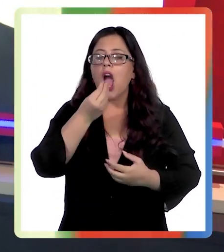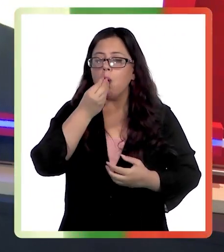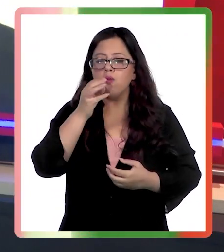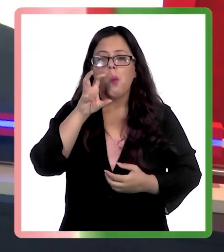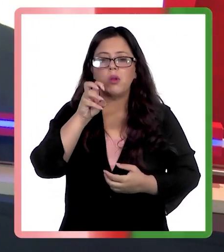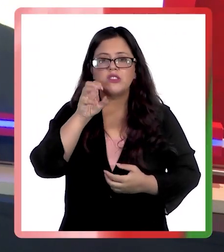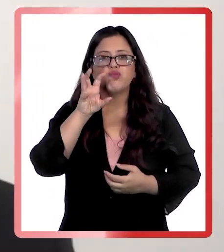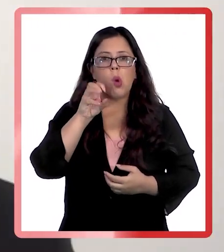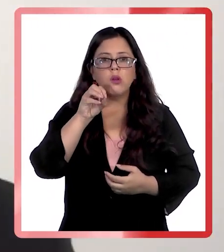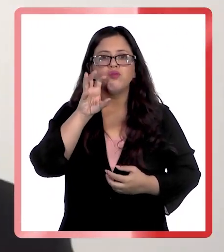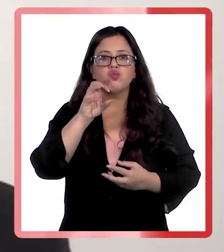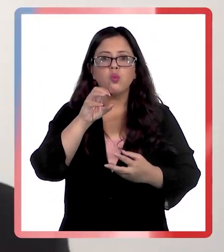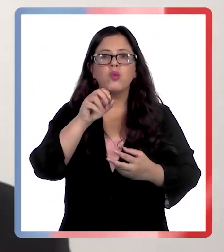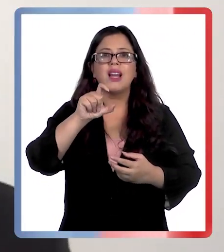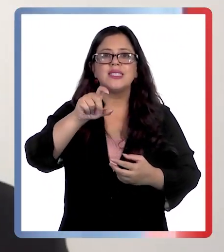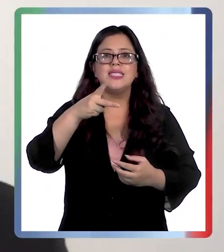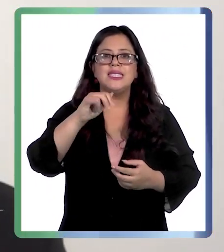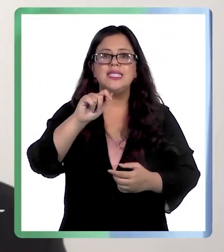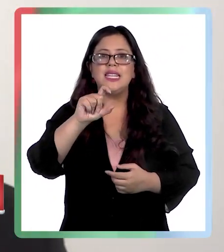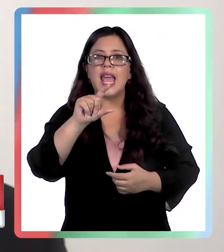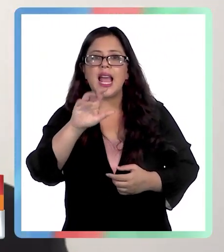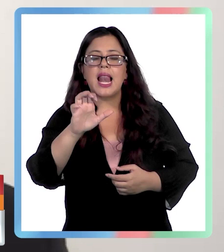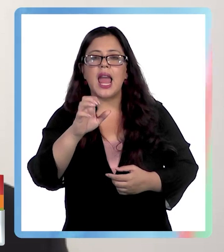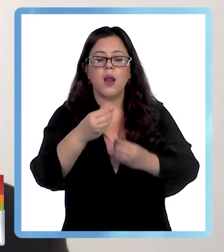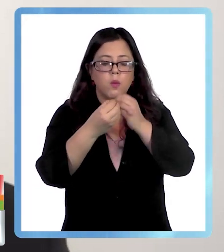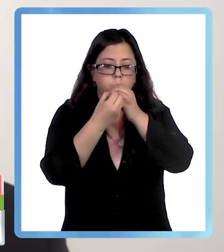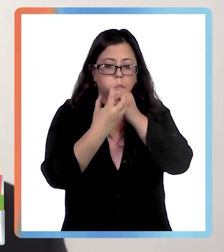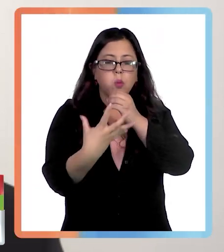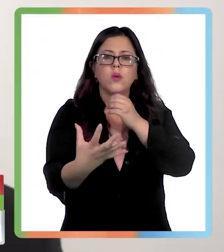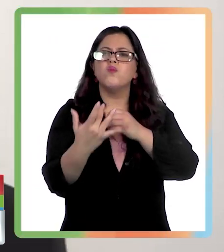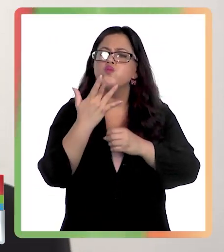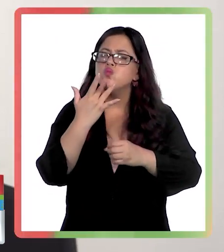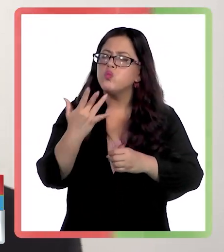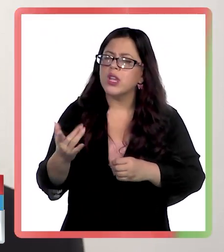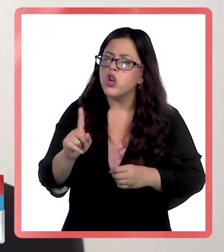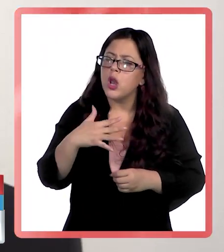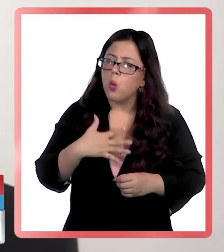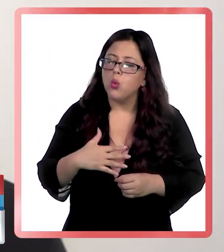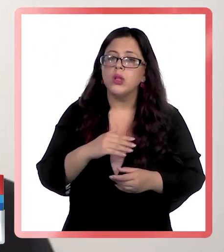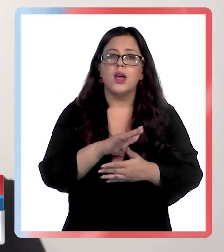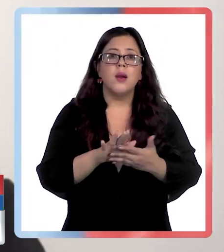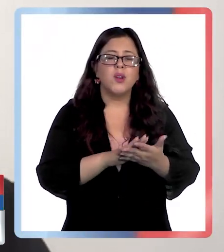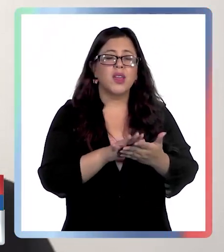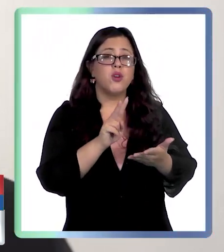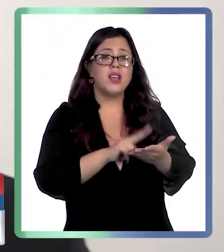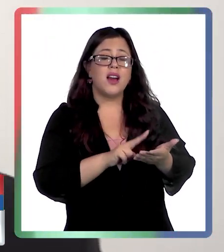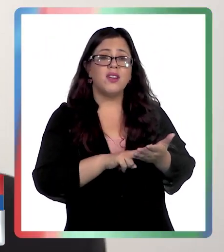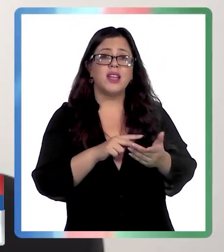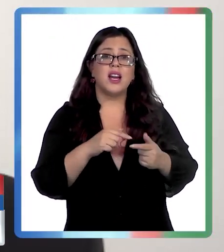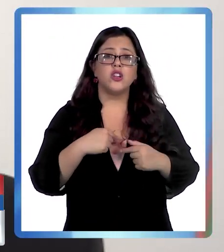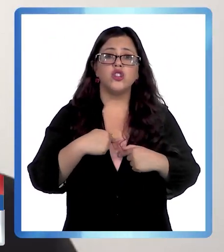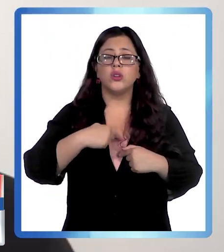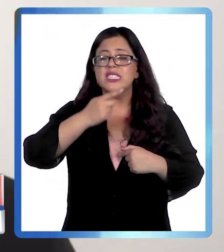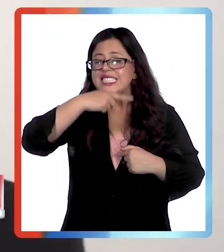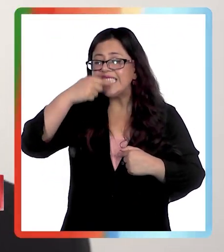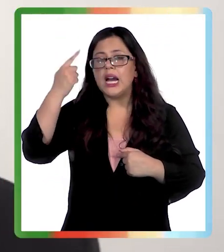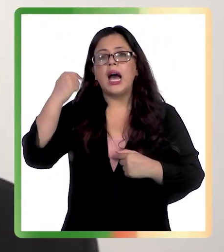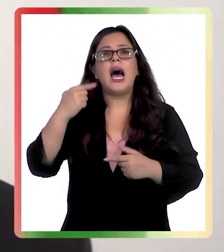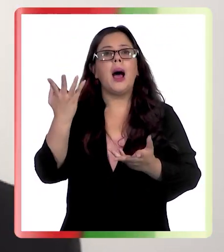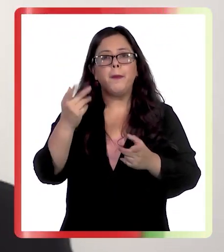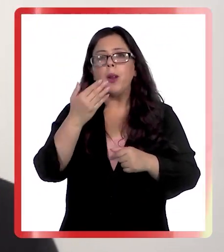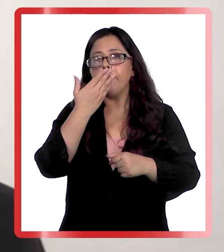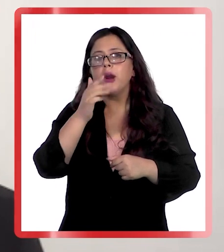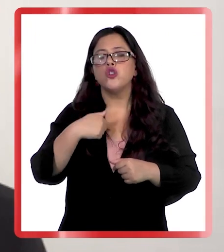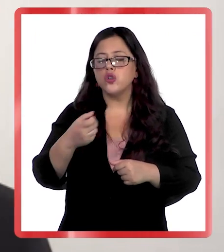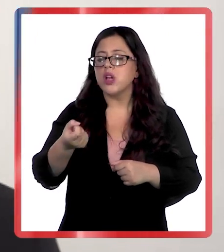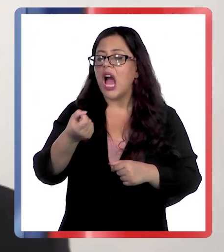Por qué razón básicamente Porque mucha gente dice Fíjate que si como yo la verdad que no me sepillo mucho los dientes en el día pero